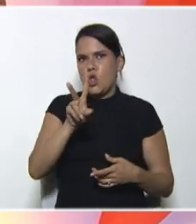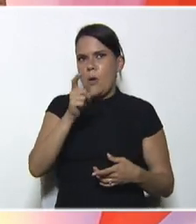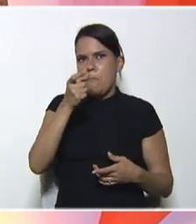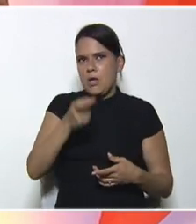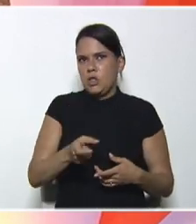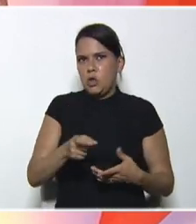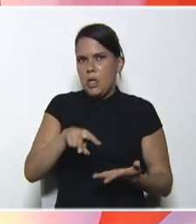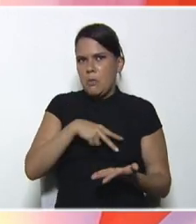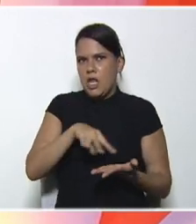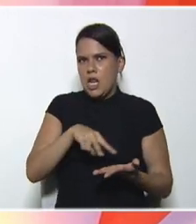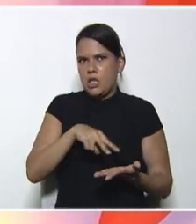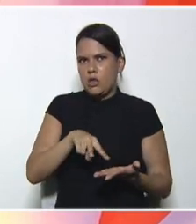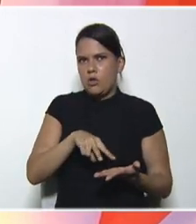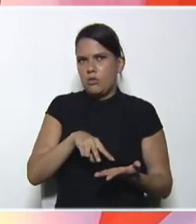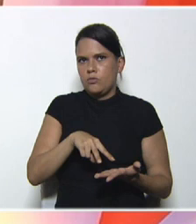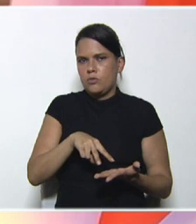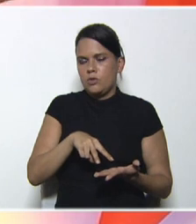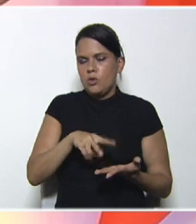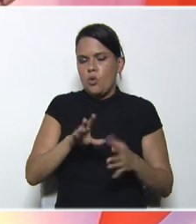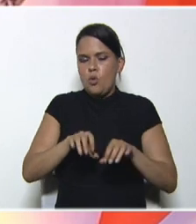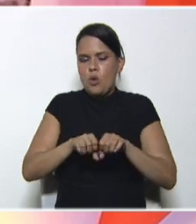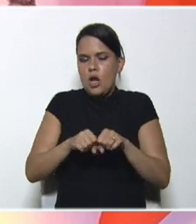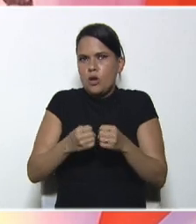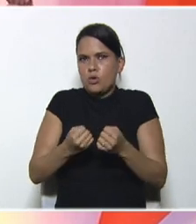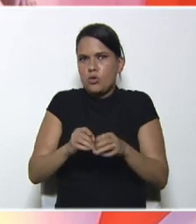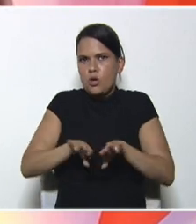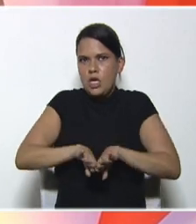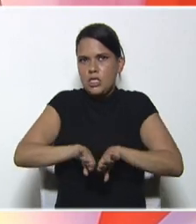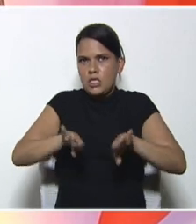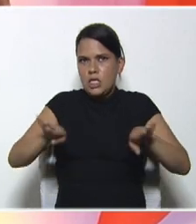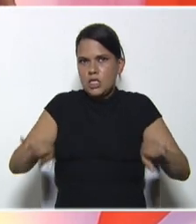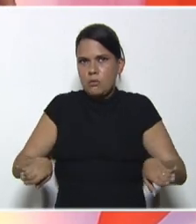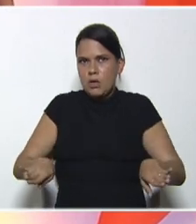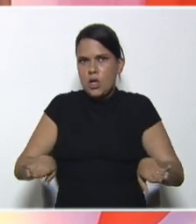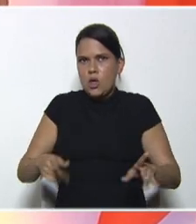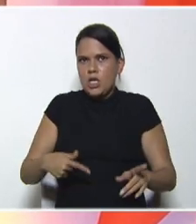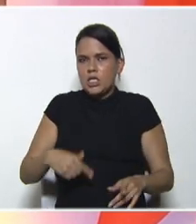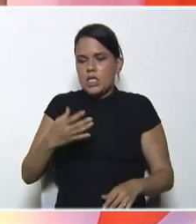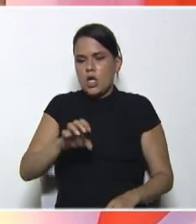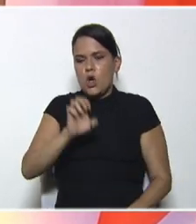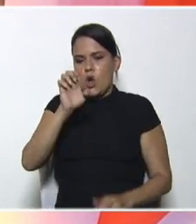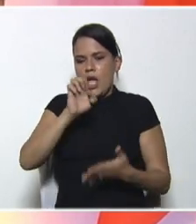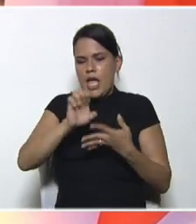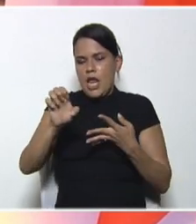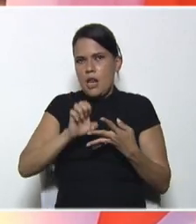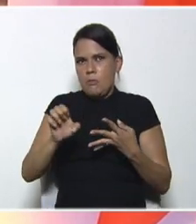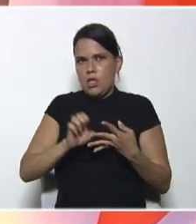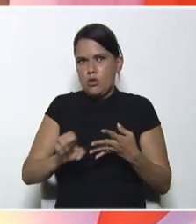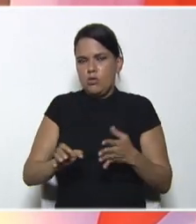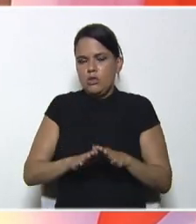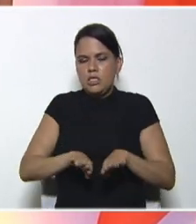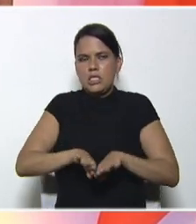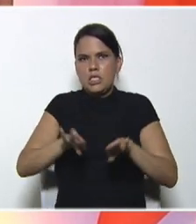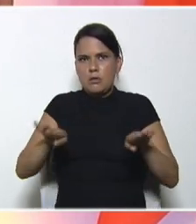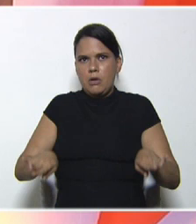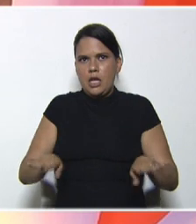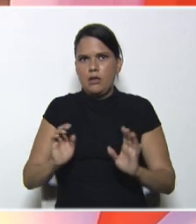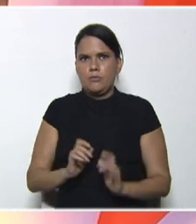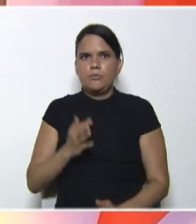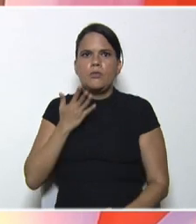reacción anterior, hubo la ruptura, se separó y se quedaron los elementos que lo constituyen.